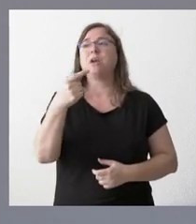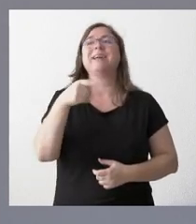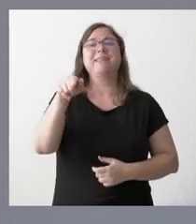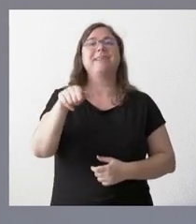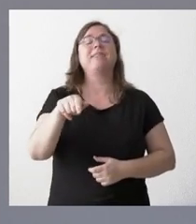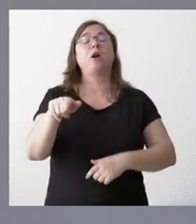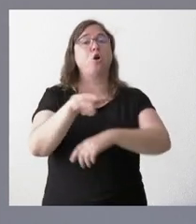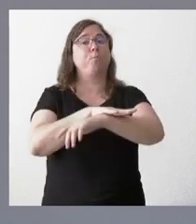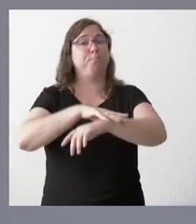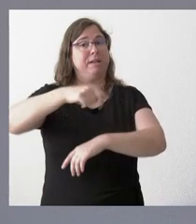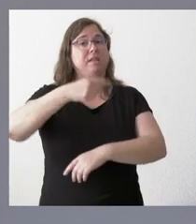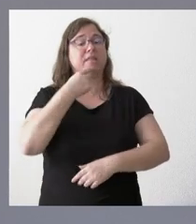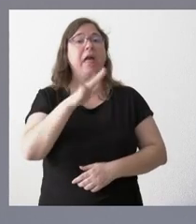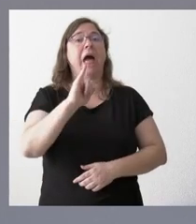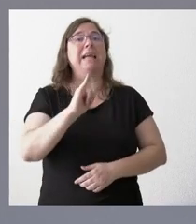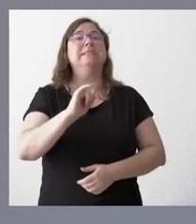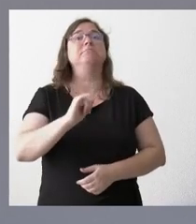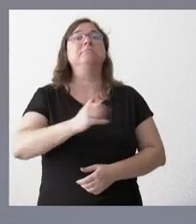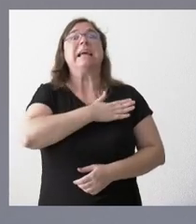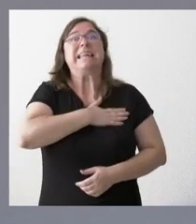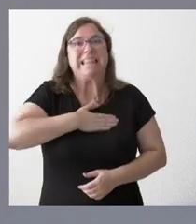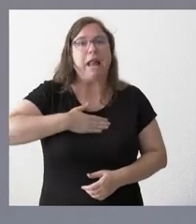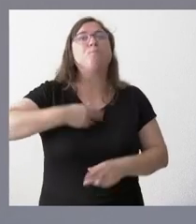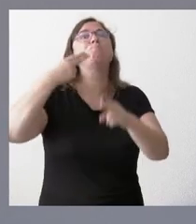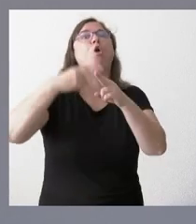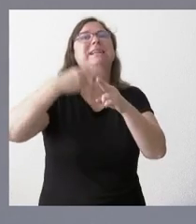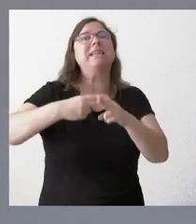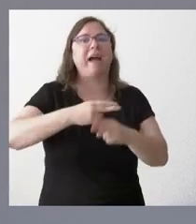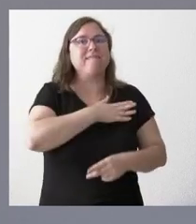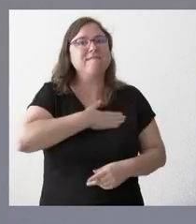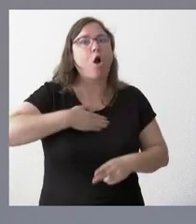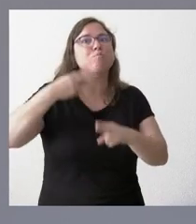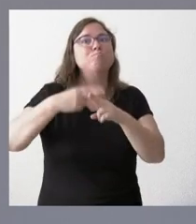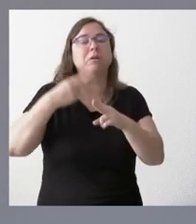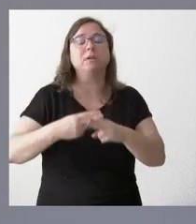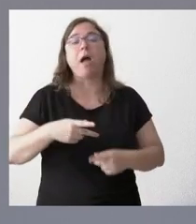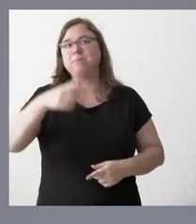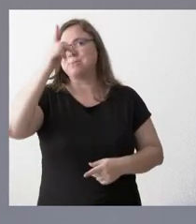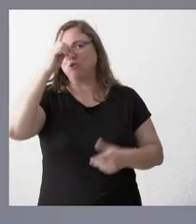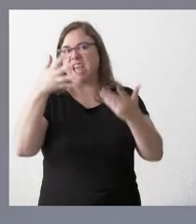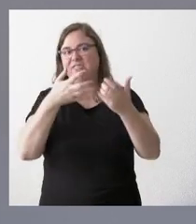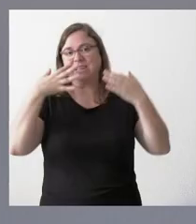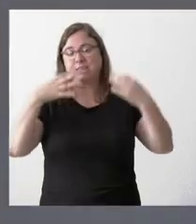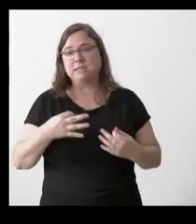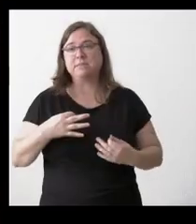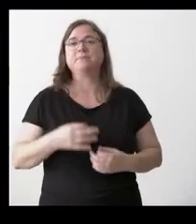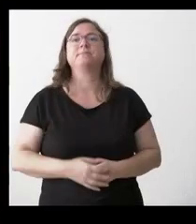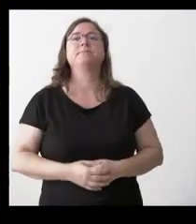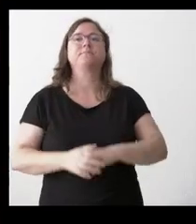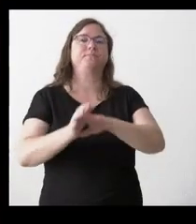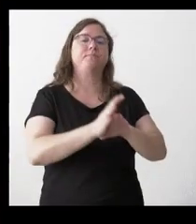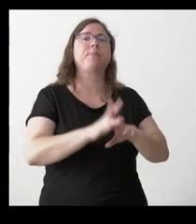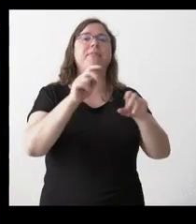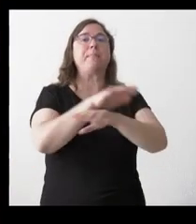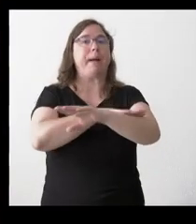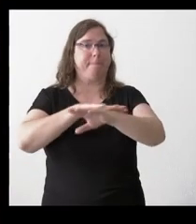intencionalidad política. No lo sé. Tendría vale. Que ver las declaraciones exactas a las que usted hace referencia. Sobre la ministra, aunque es